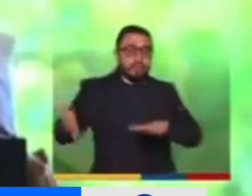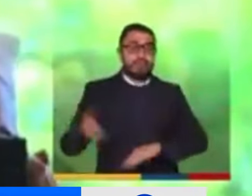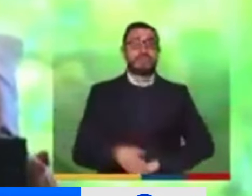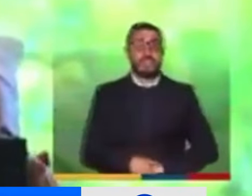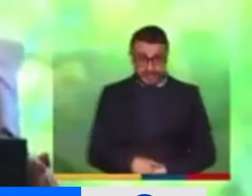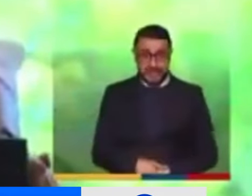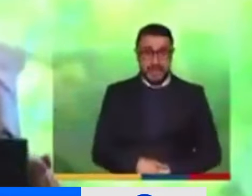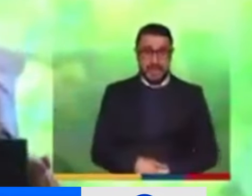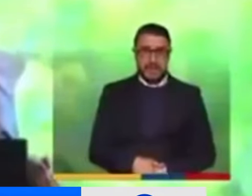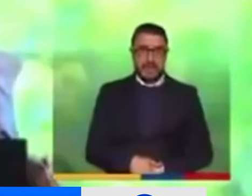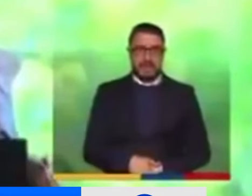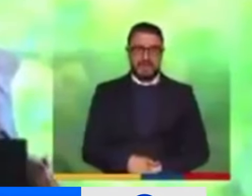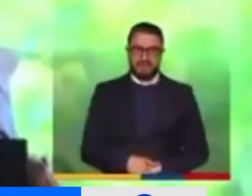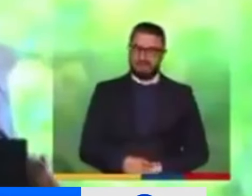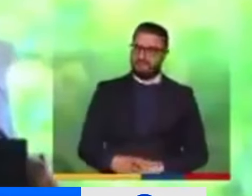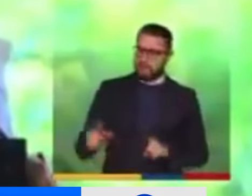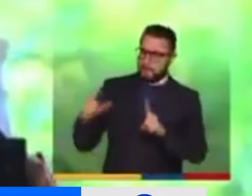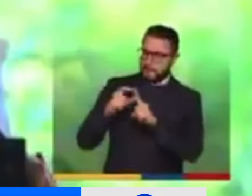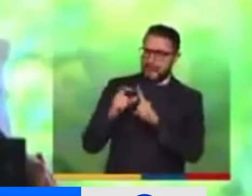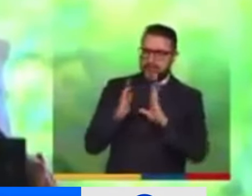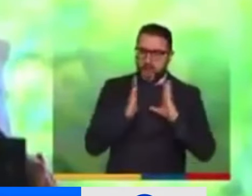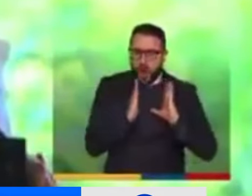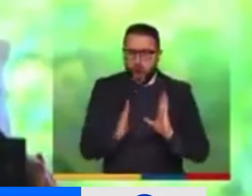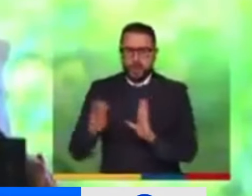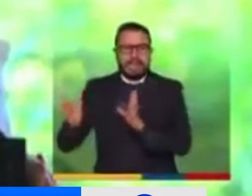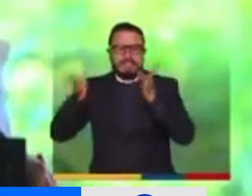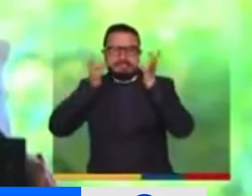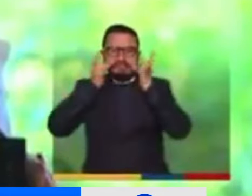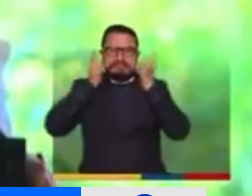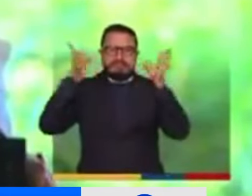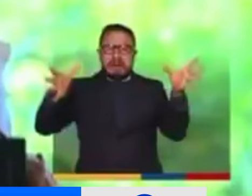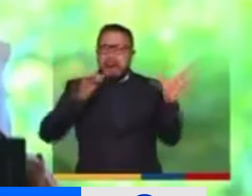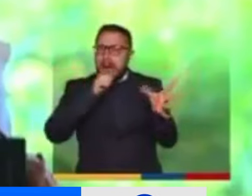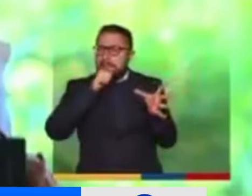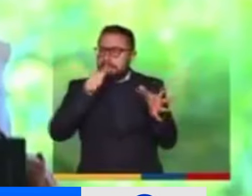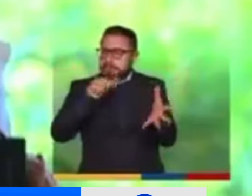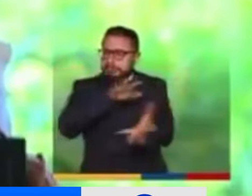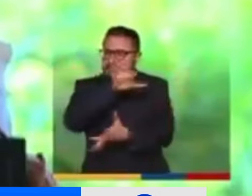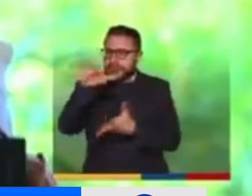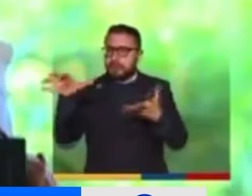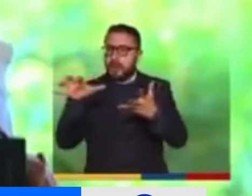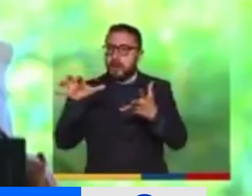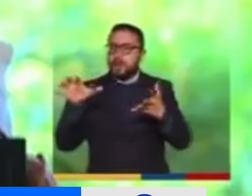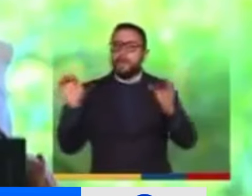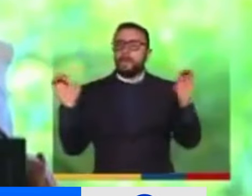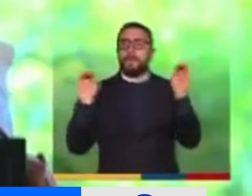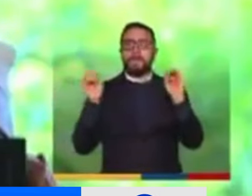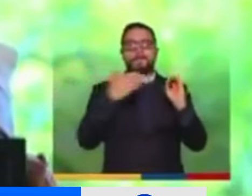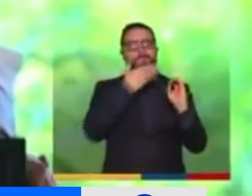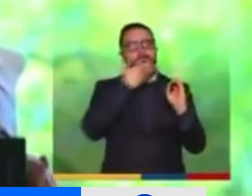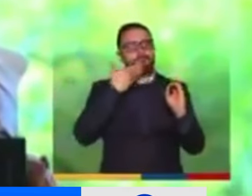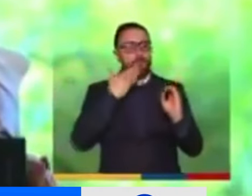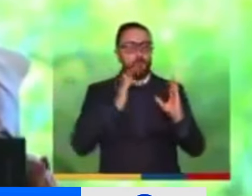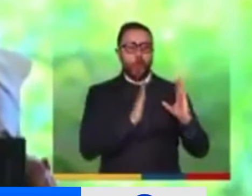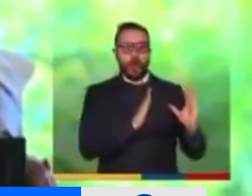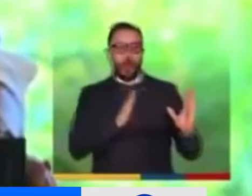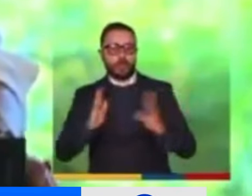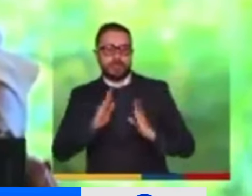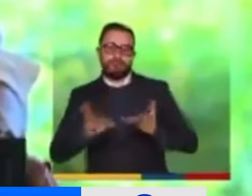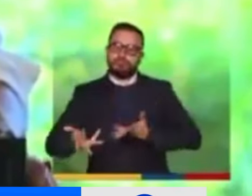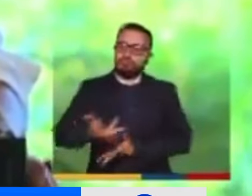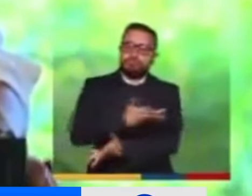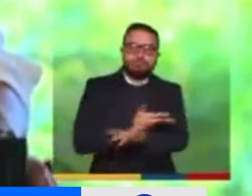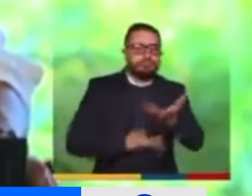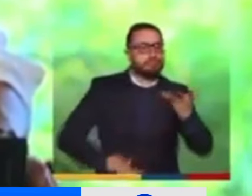palabra ordenada del terror? ¿O el orden de la convivencia, de la solidaridad?